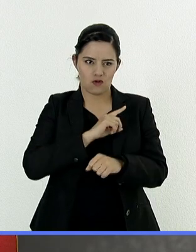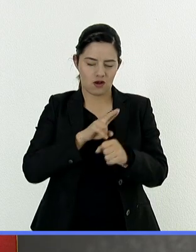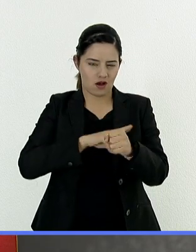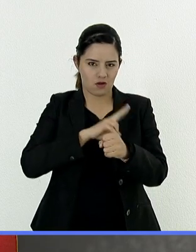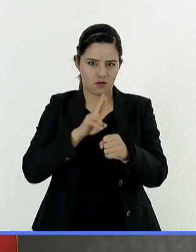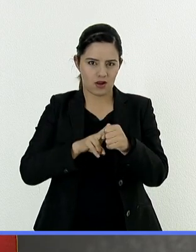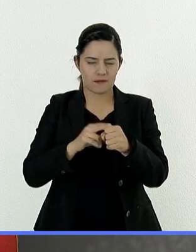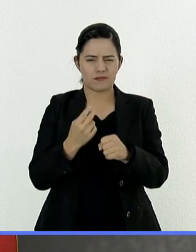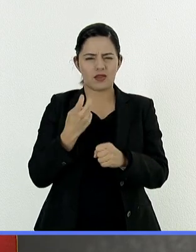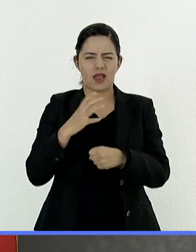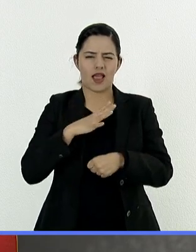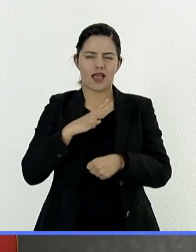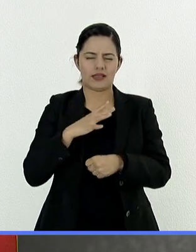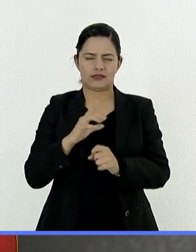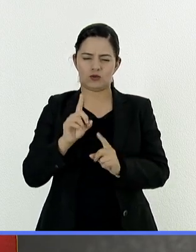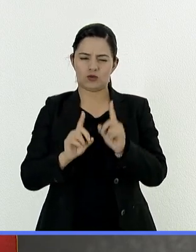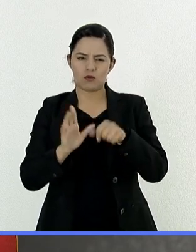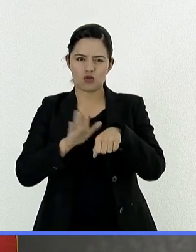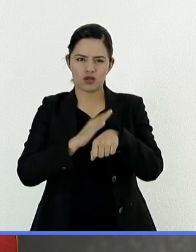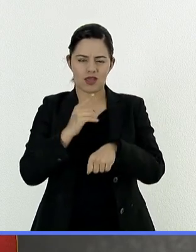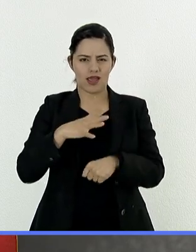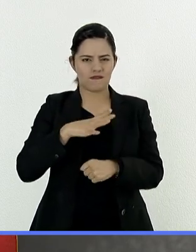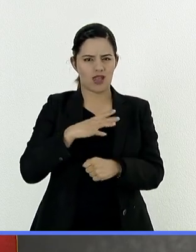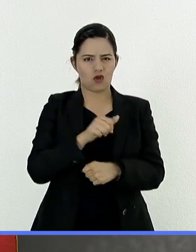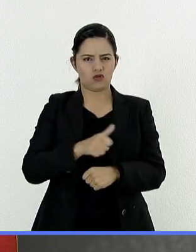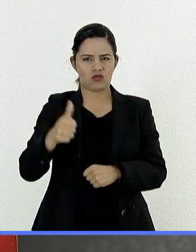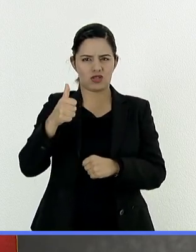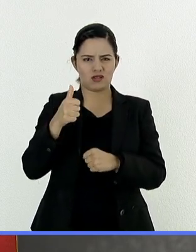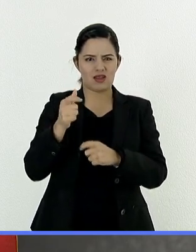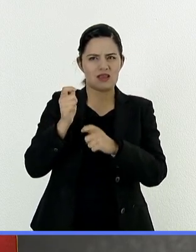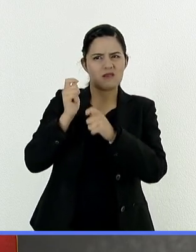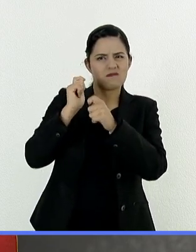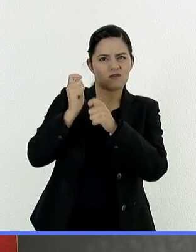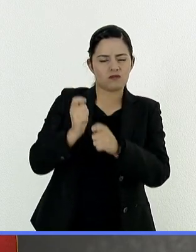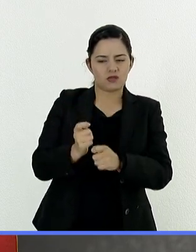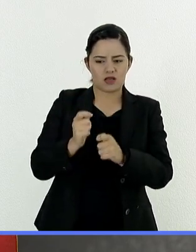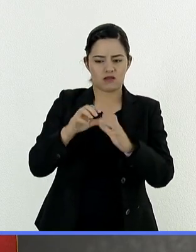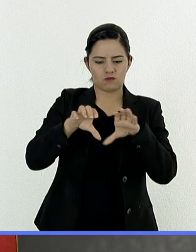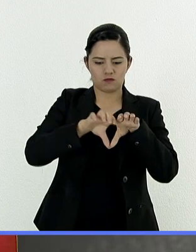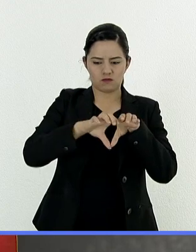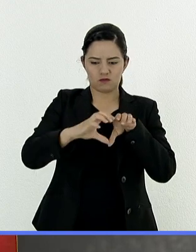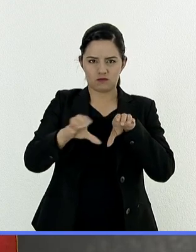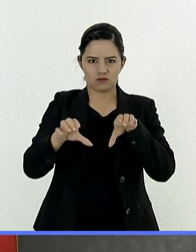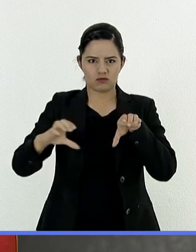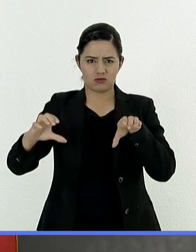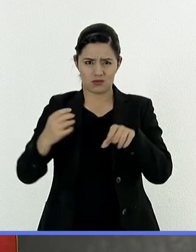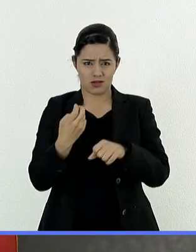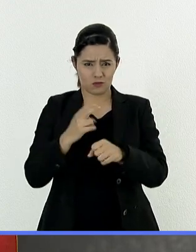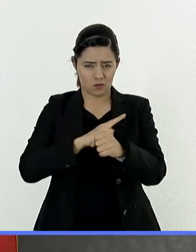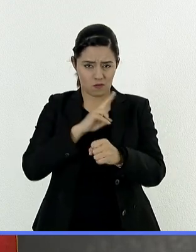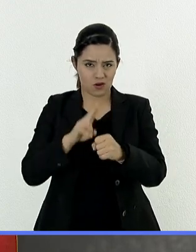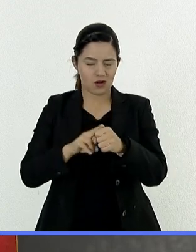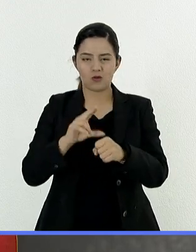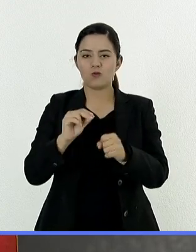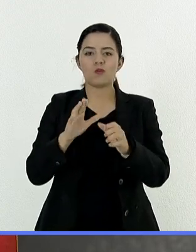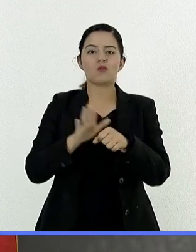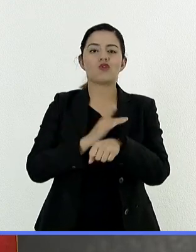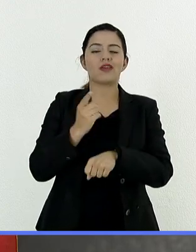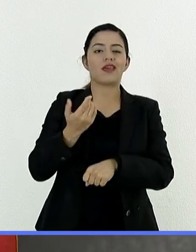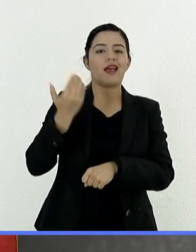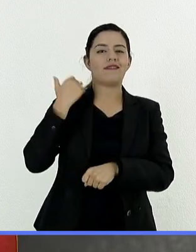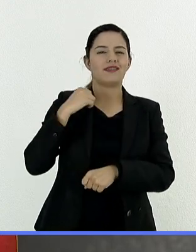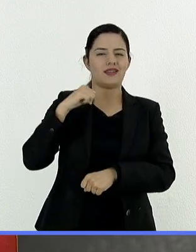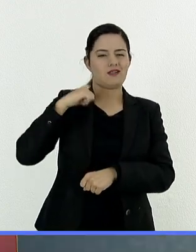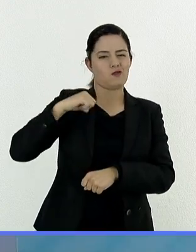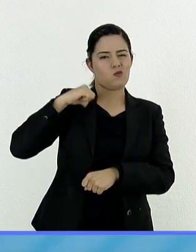a encontrar Cuevas que no eran tan naturales a qué me refiero los antiguos mayas incluso construían Cuevas en lugares